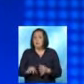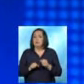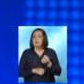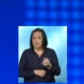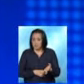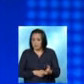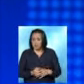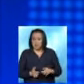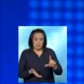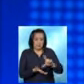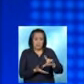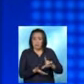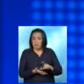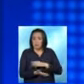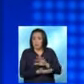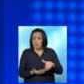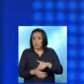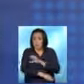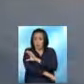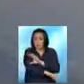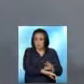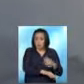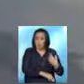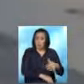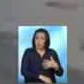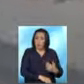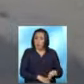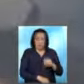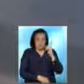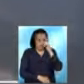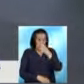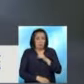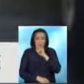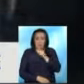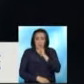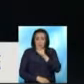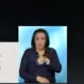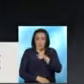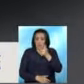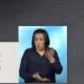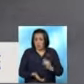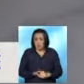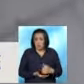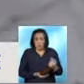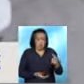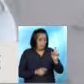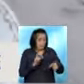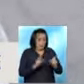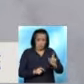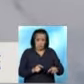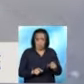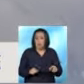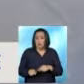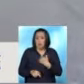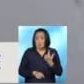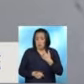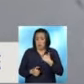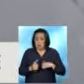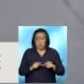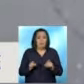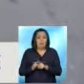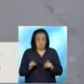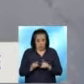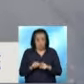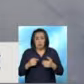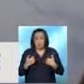sí. Bueno, Lima y toda la costa del Perú sufren en estos momentos por la escasez de agua, pero no solo las personas pasan apuros, sino también los animales